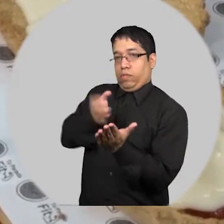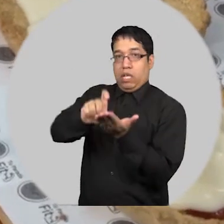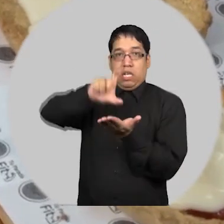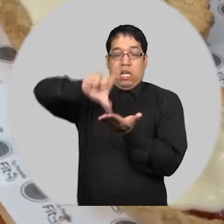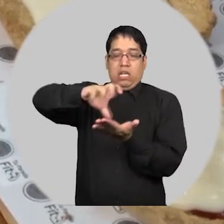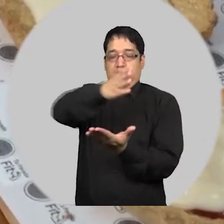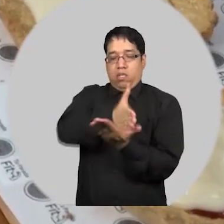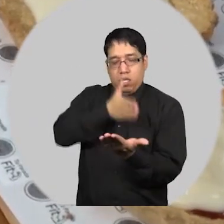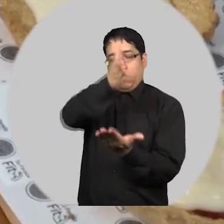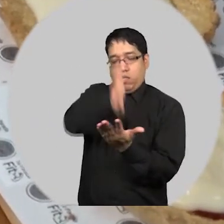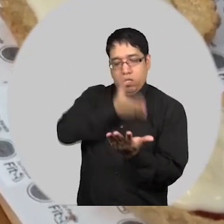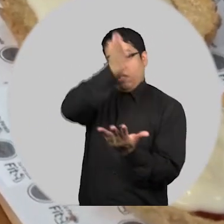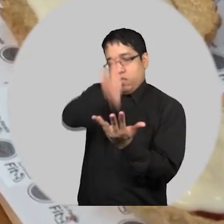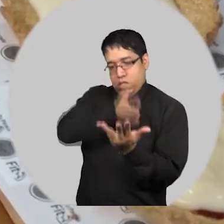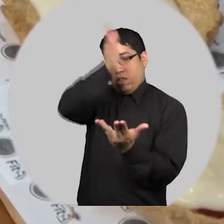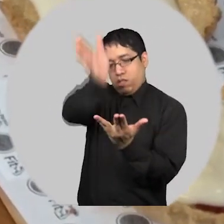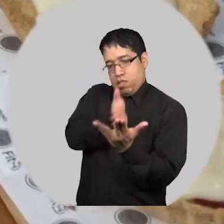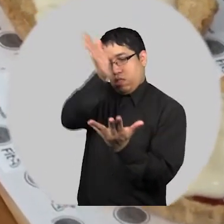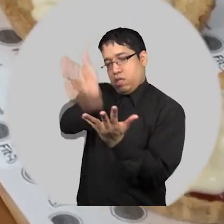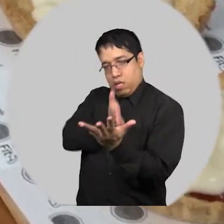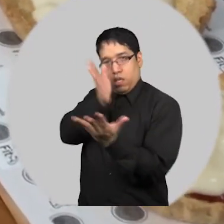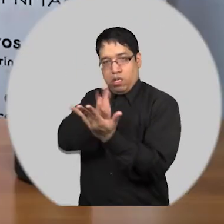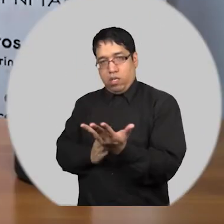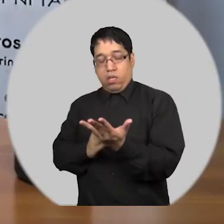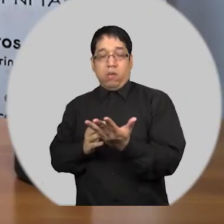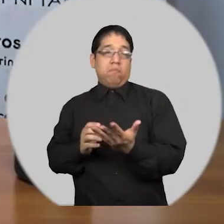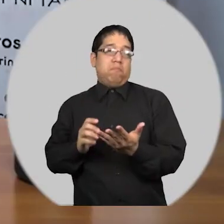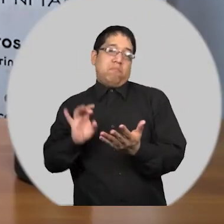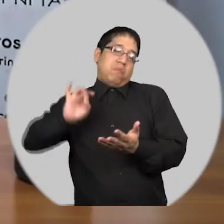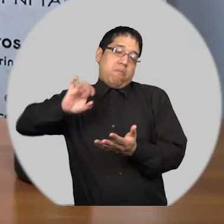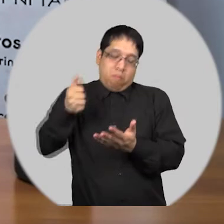Las más grandes podemos cortar en más cantidades.